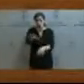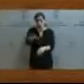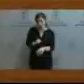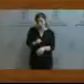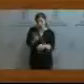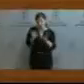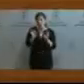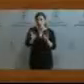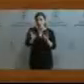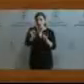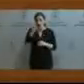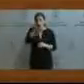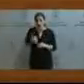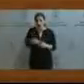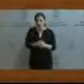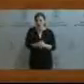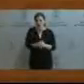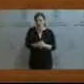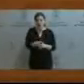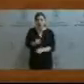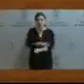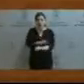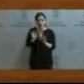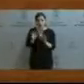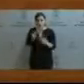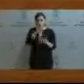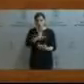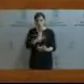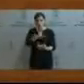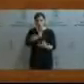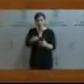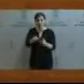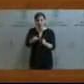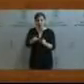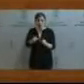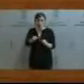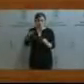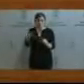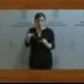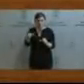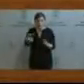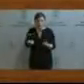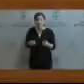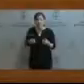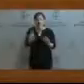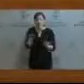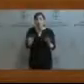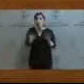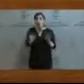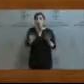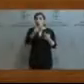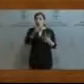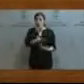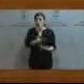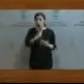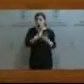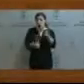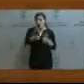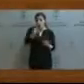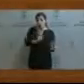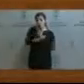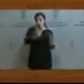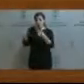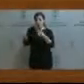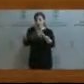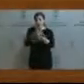y de este Gobierno, del actual, y de los precedentes. El actual concurso de traslados se realiza por